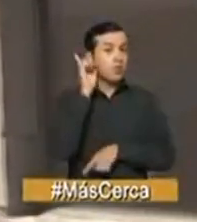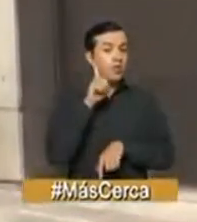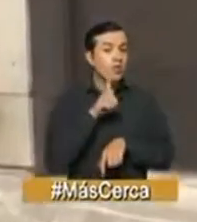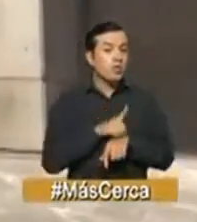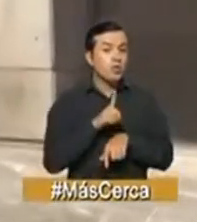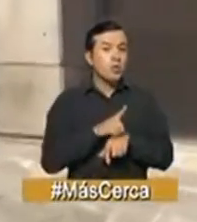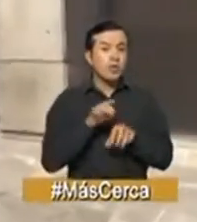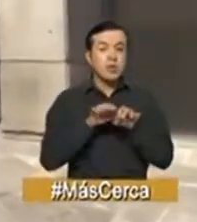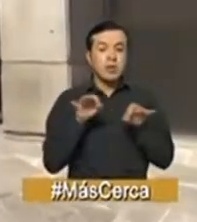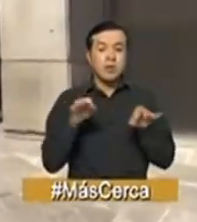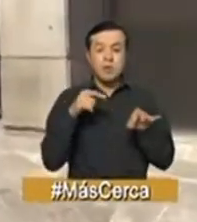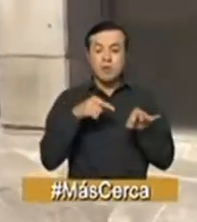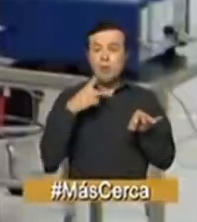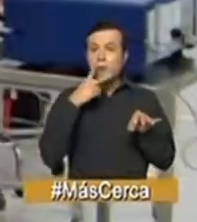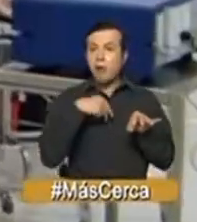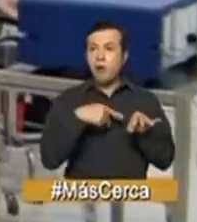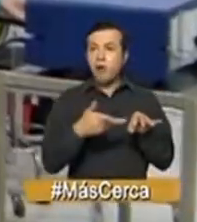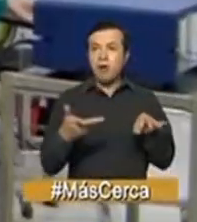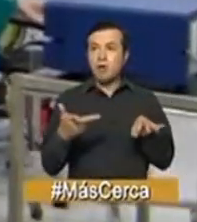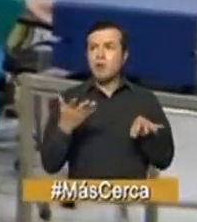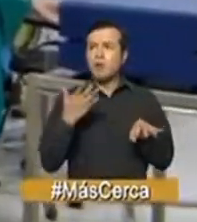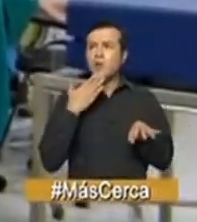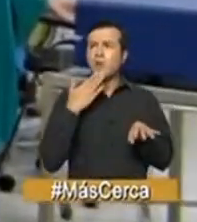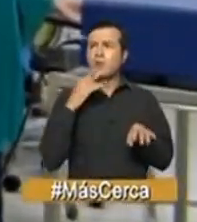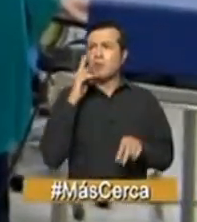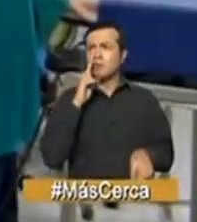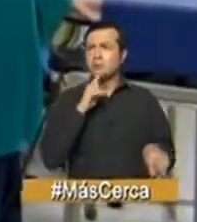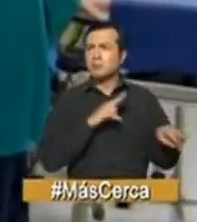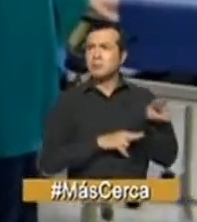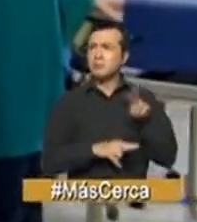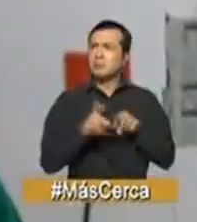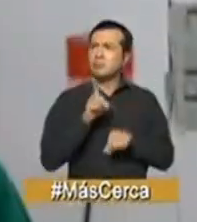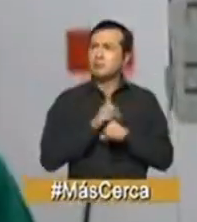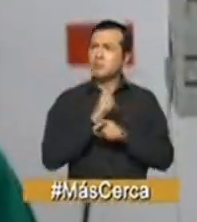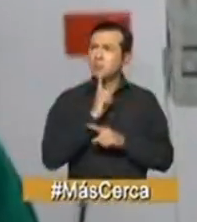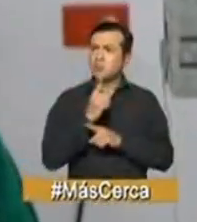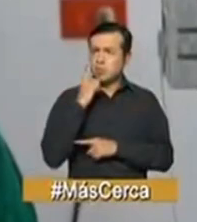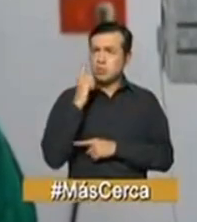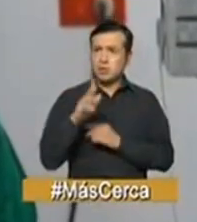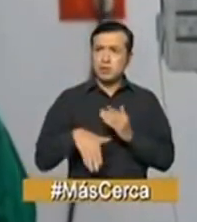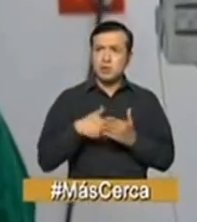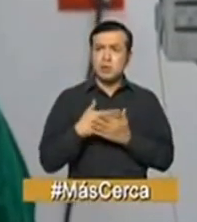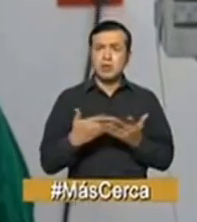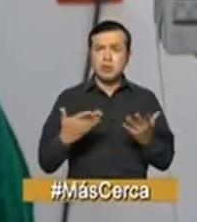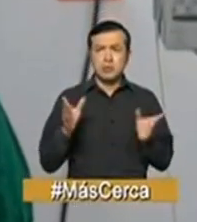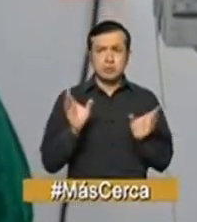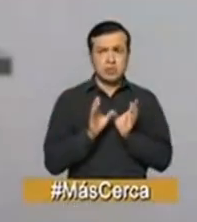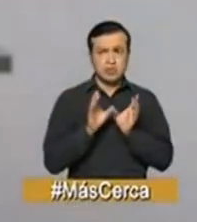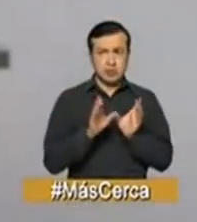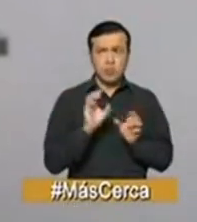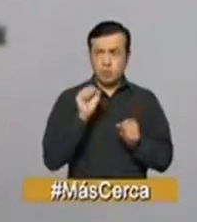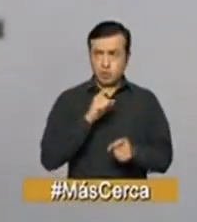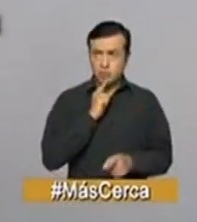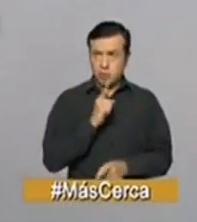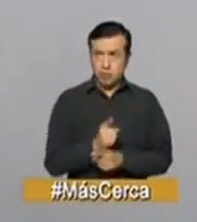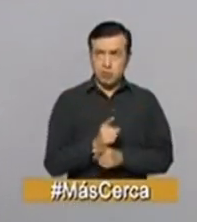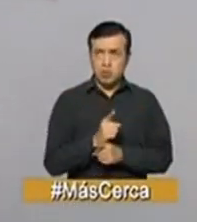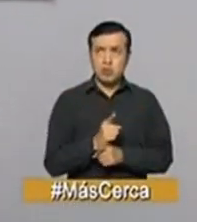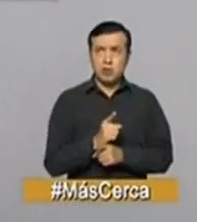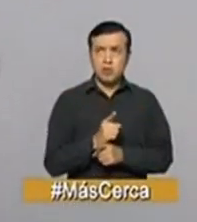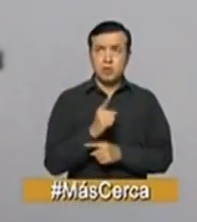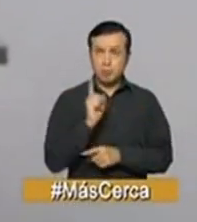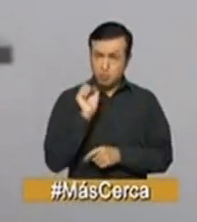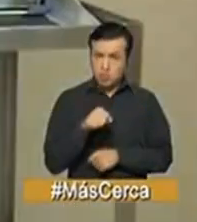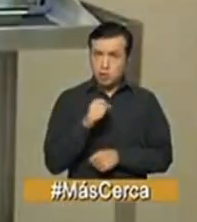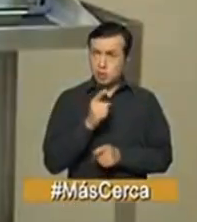presuntos títulos falsos. Pero ¿cómo detectar que el especialista médico al que acude está certificado para realizar estas intervenciones